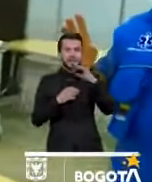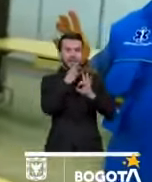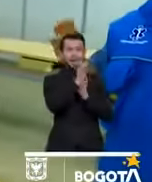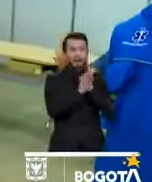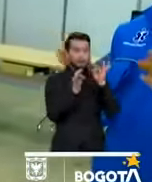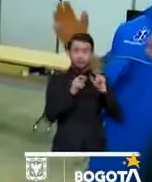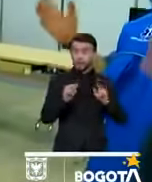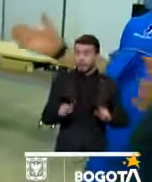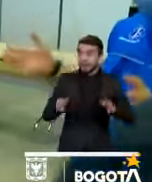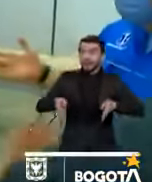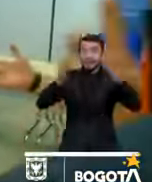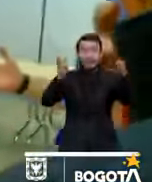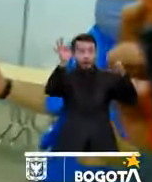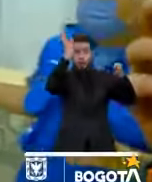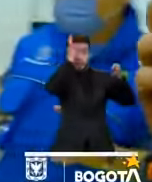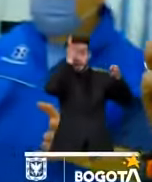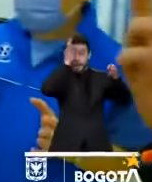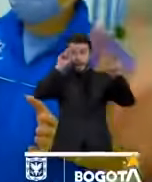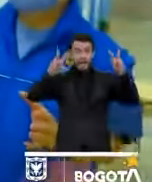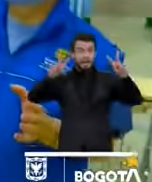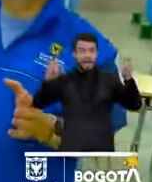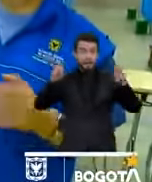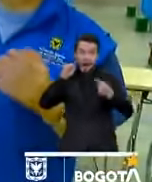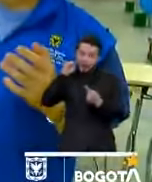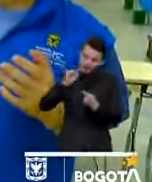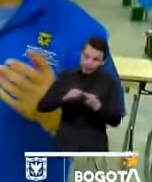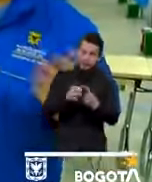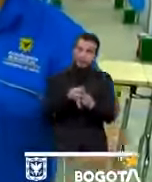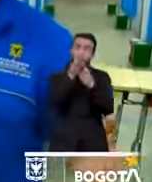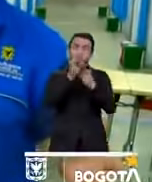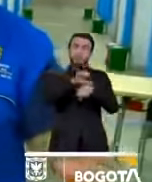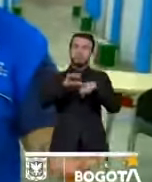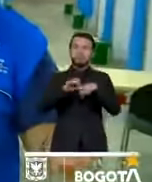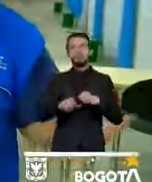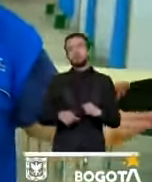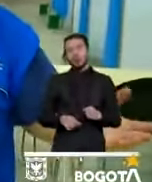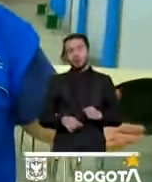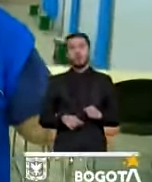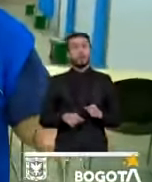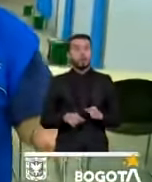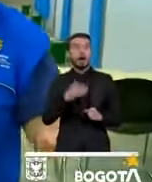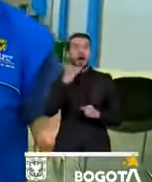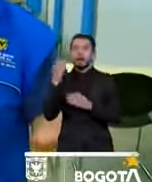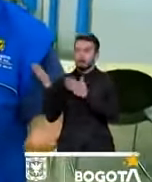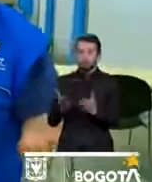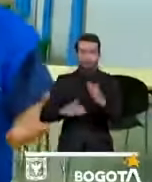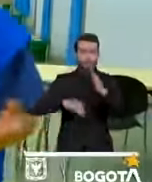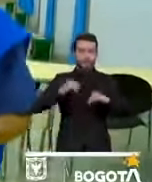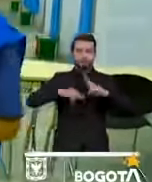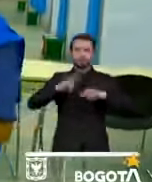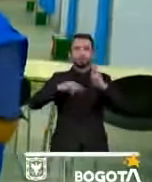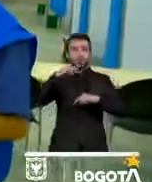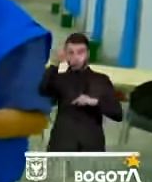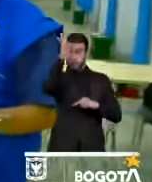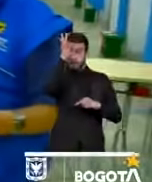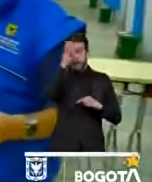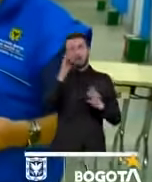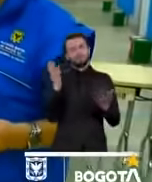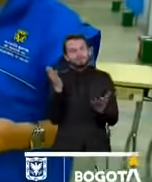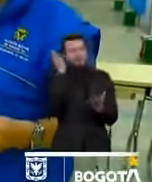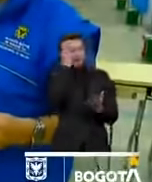menos. Pero cuando uno monta un hospital, tiene que estar pendiente de que puede tener complicaciones. Por supuesto, son personas delicadas de salud.